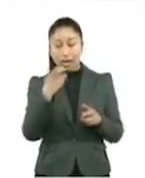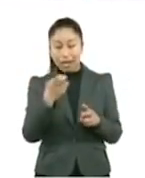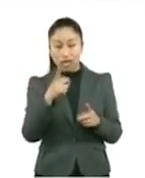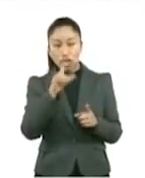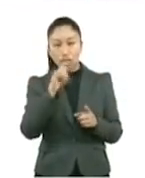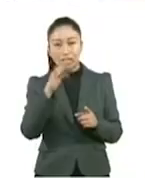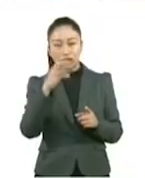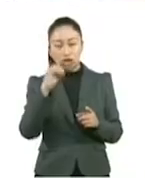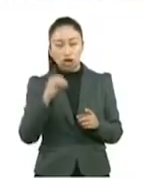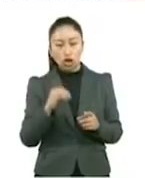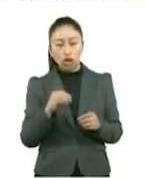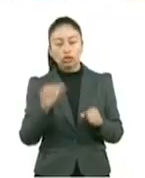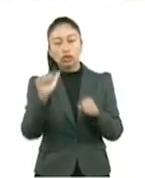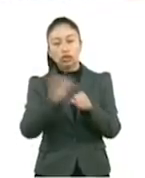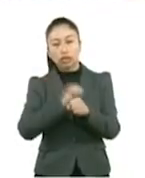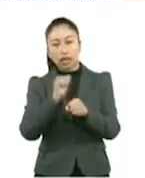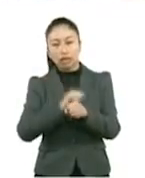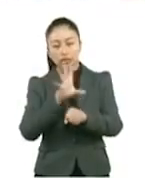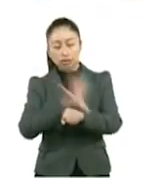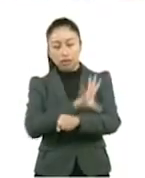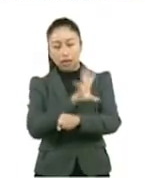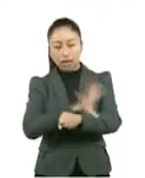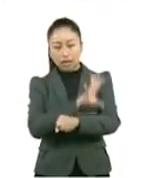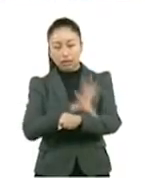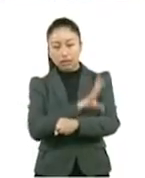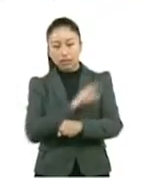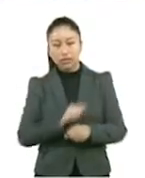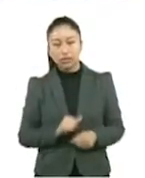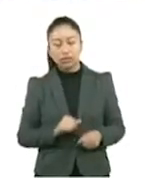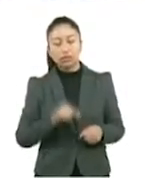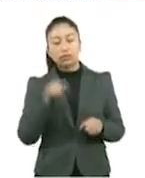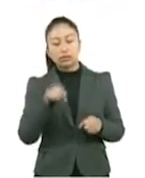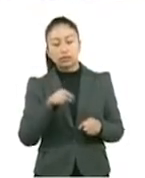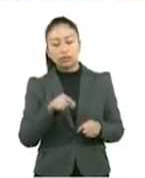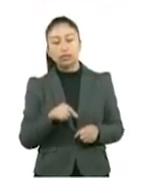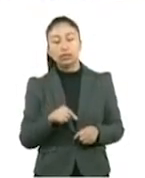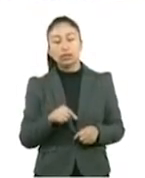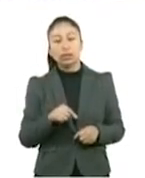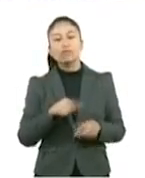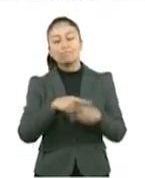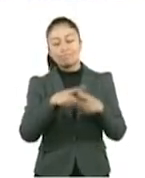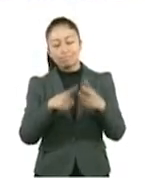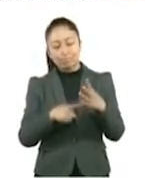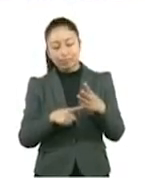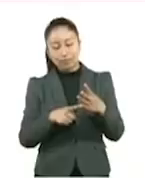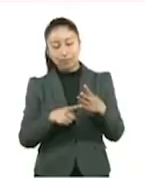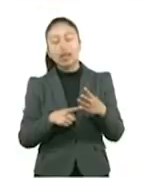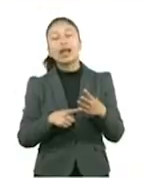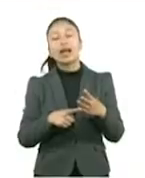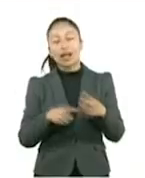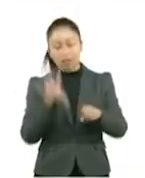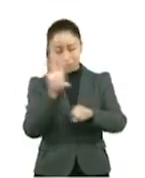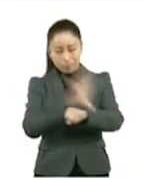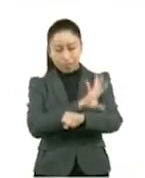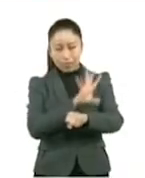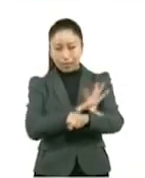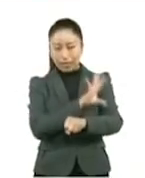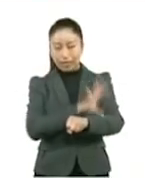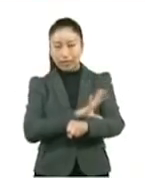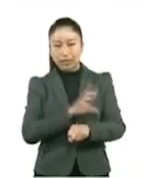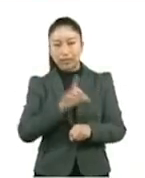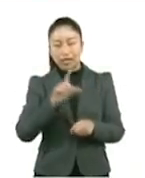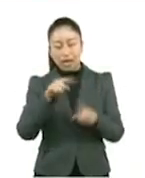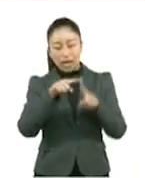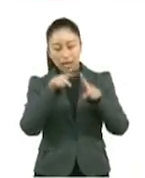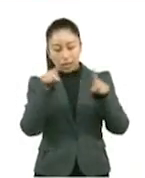autos eléctricos, que ahora cada vez van a ser más importantes, pues necesitan baterías que tienen litio. Y